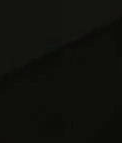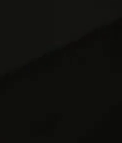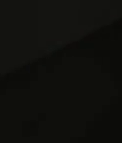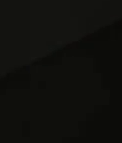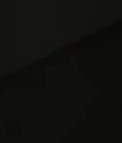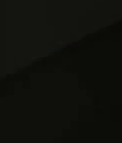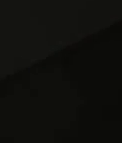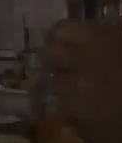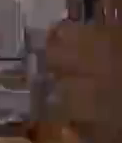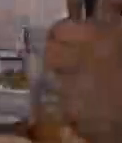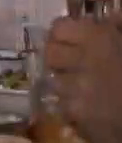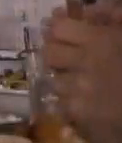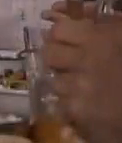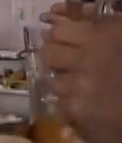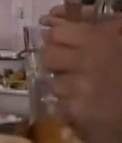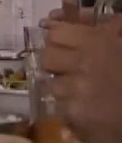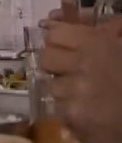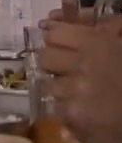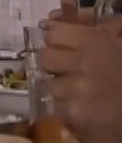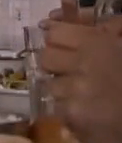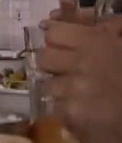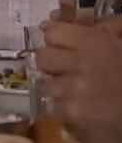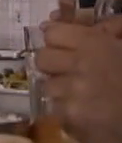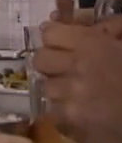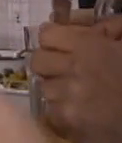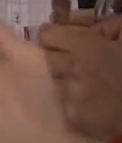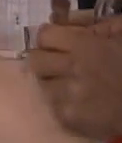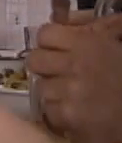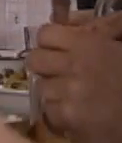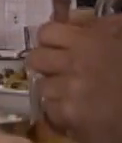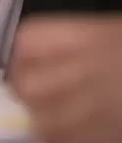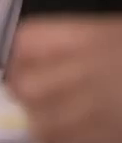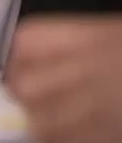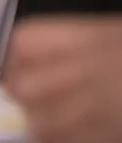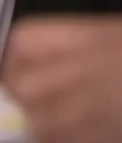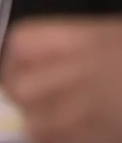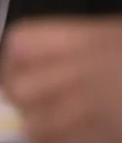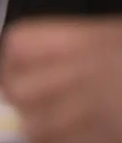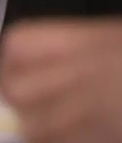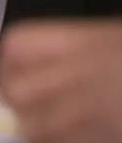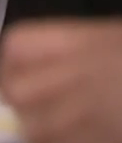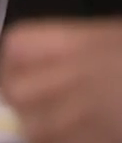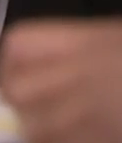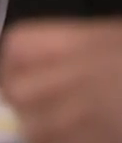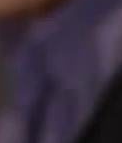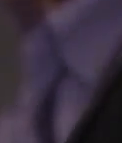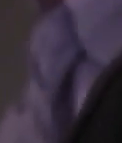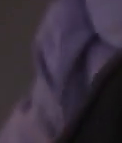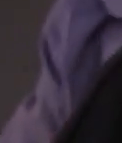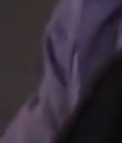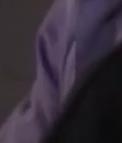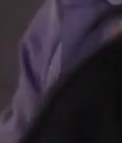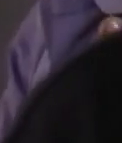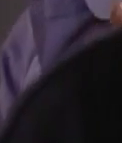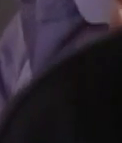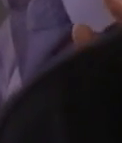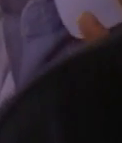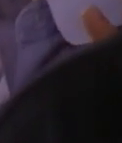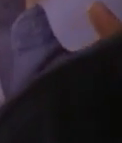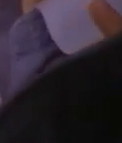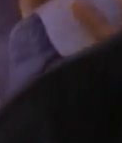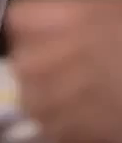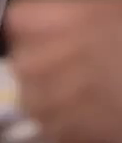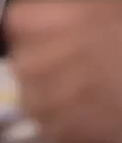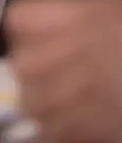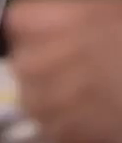Hoy, la situación de Eje en la cárcel es difícil. ¿Qué pasa? ¿No te gustó? Es un hombre de sociedad. Él